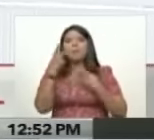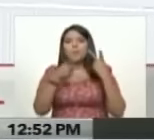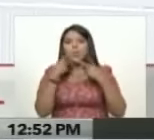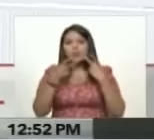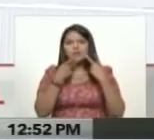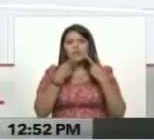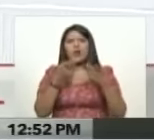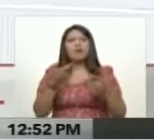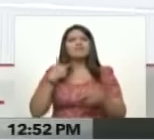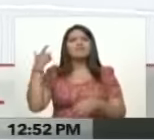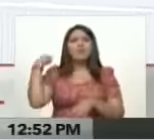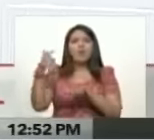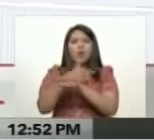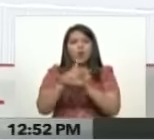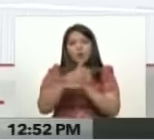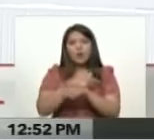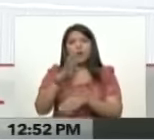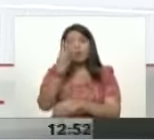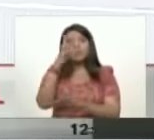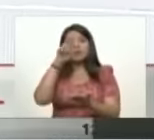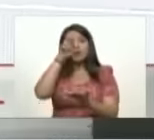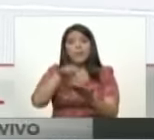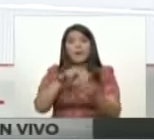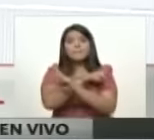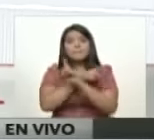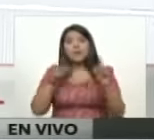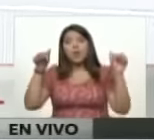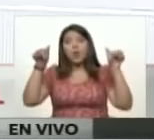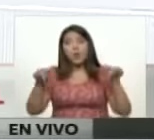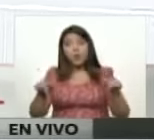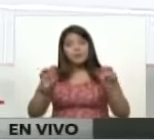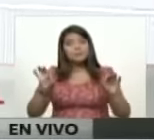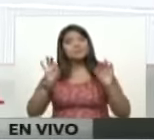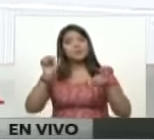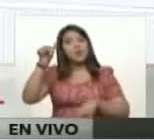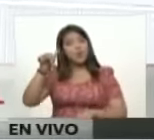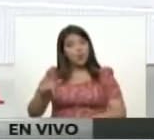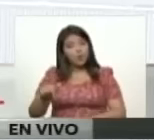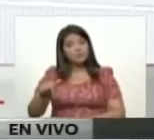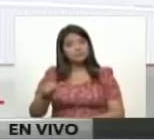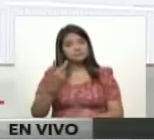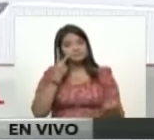puntufijismo que hoy precisamente